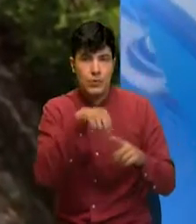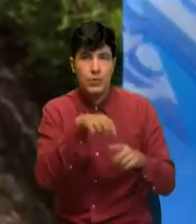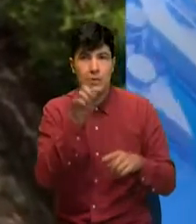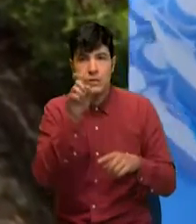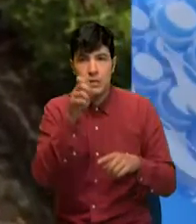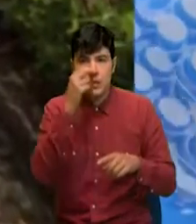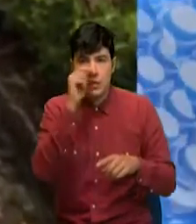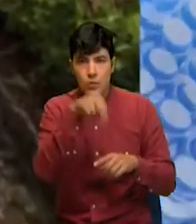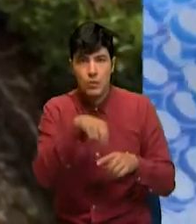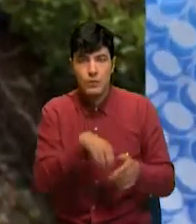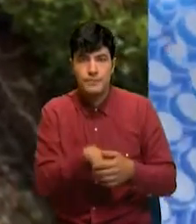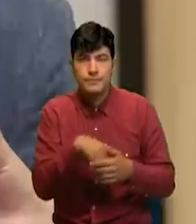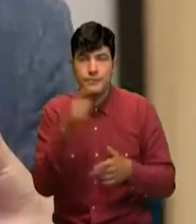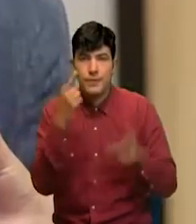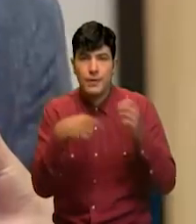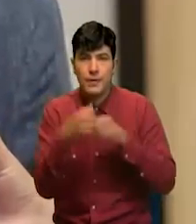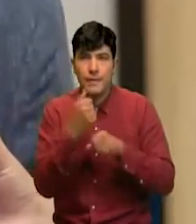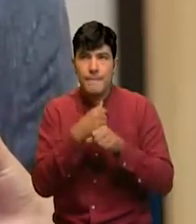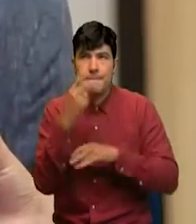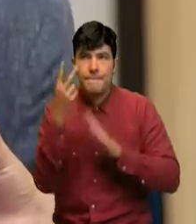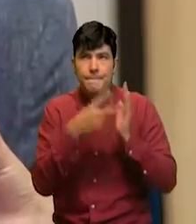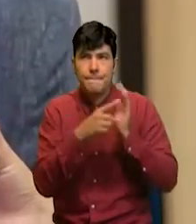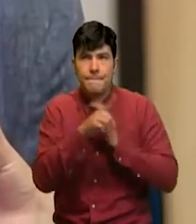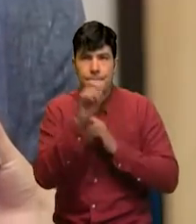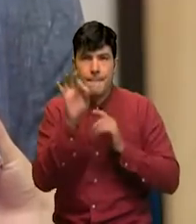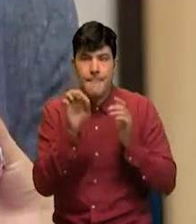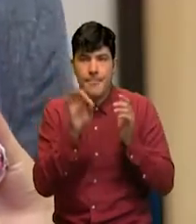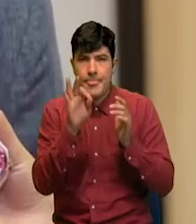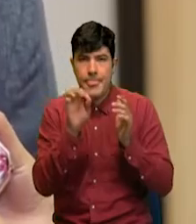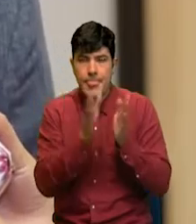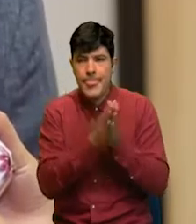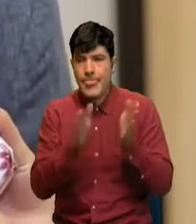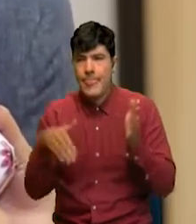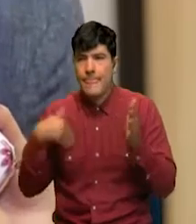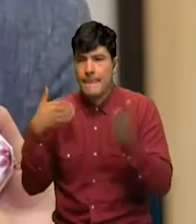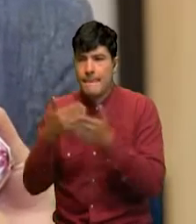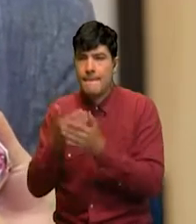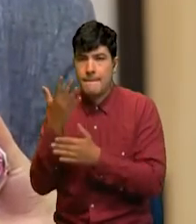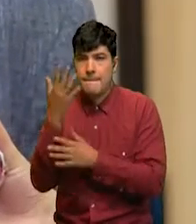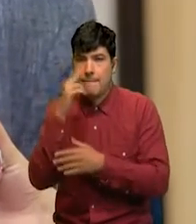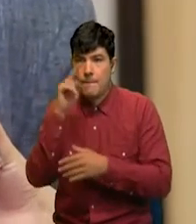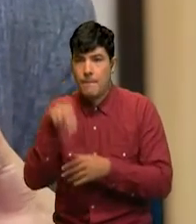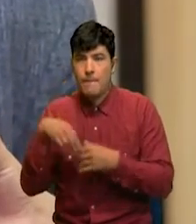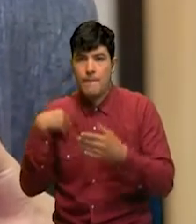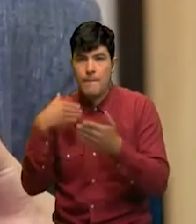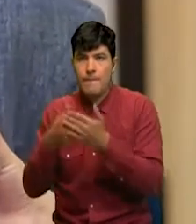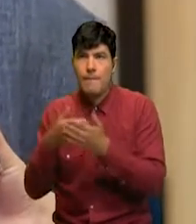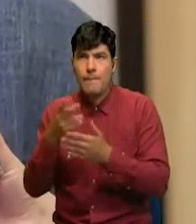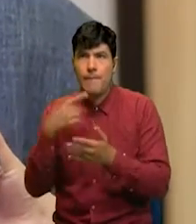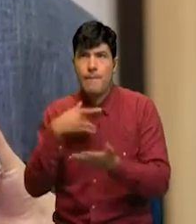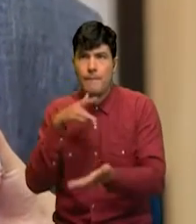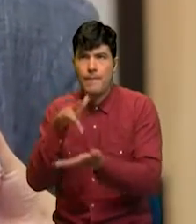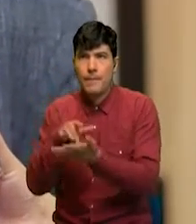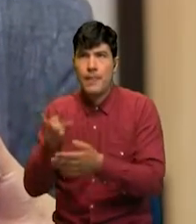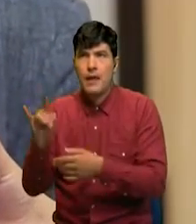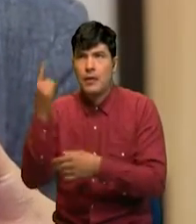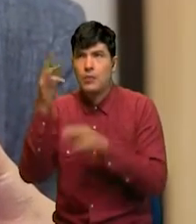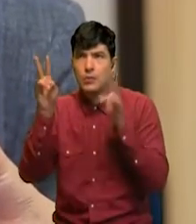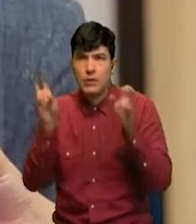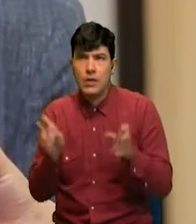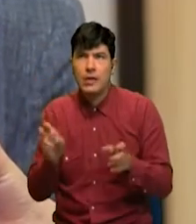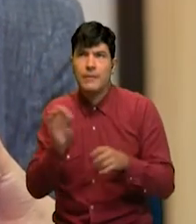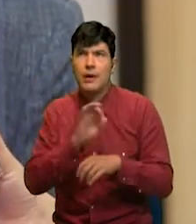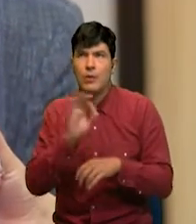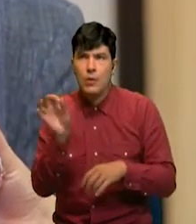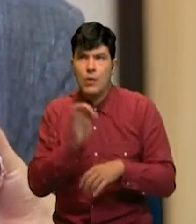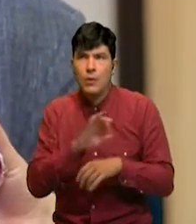de junio de 2018 hasta el 5 de junio del 2019 o sea haber asistido a algún tema alguna